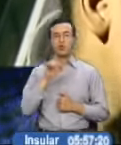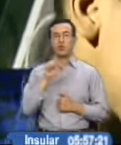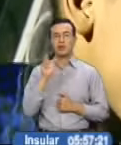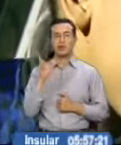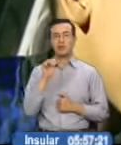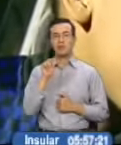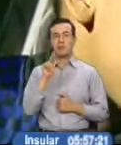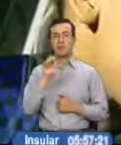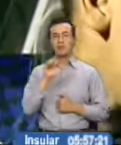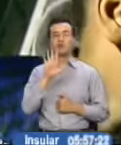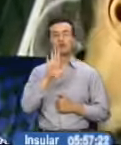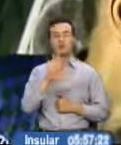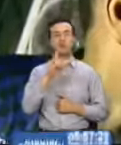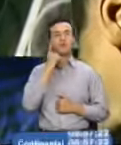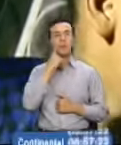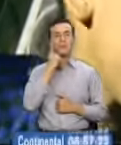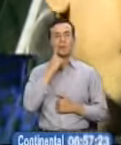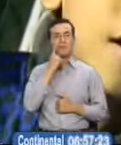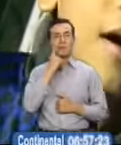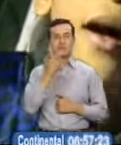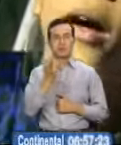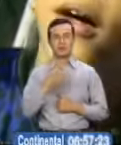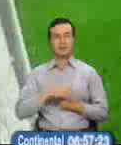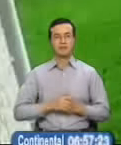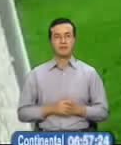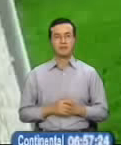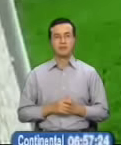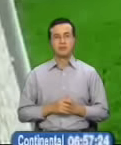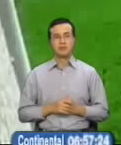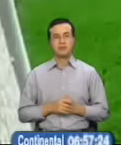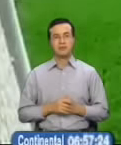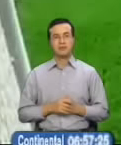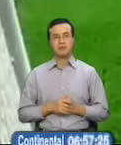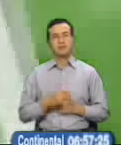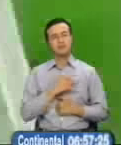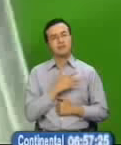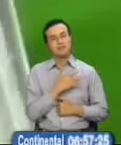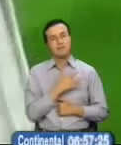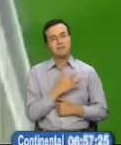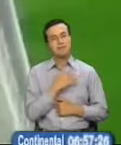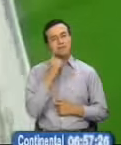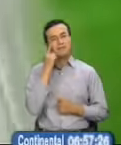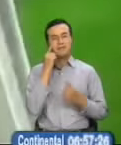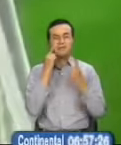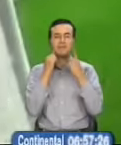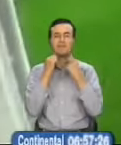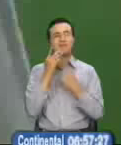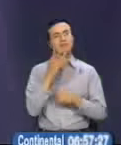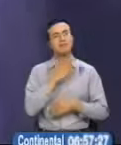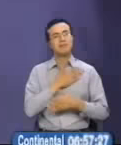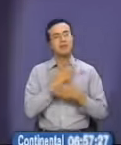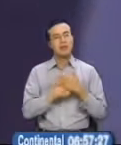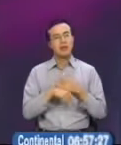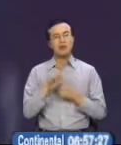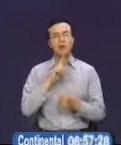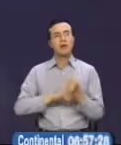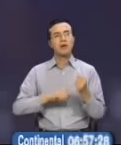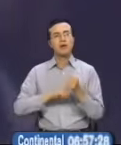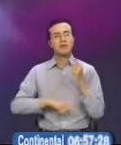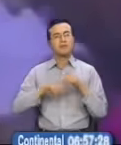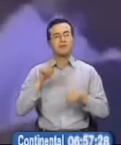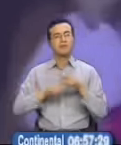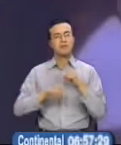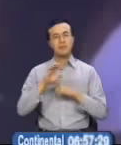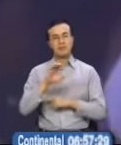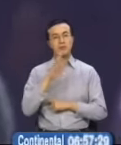Caicedo Picolta, padre del zaguero central de Independiente, en tono sentimental destacó el gran hijo, hermano y amigo que es